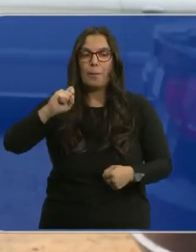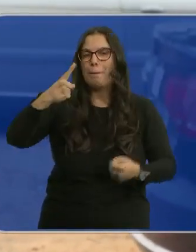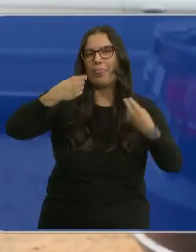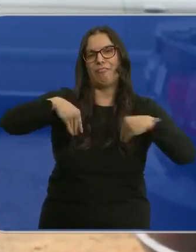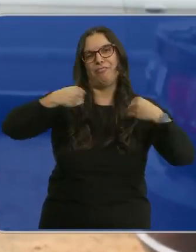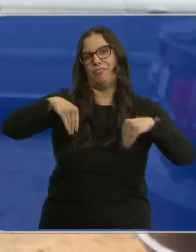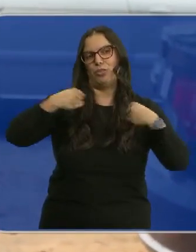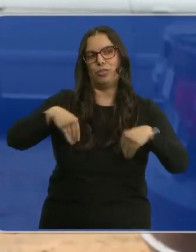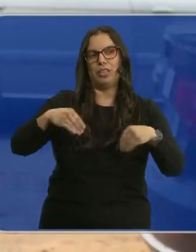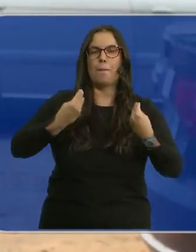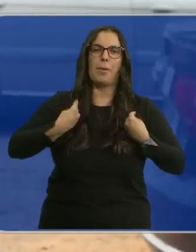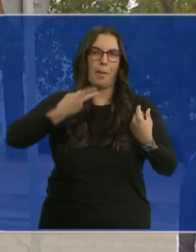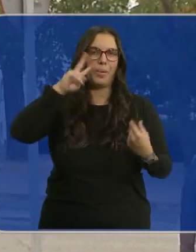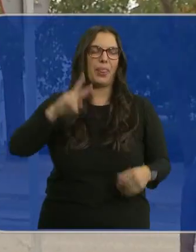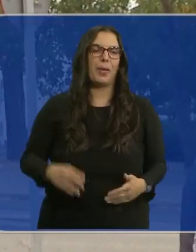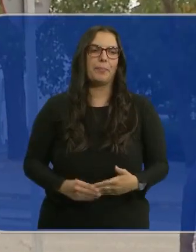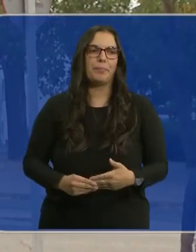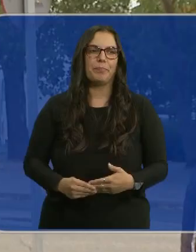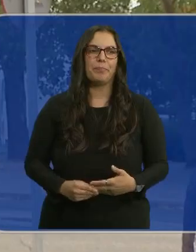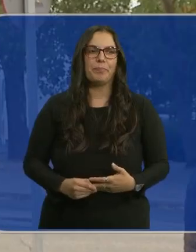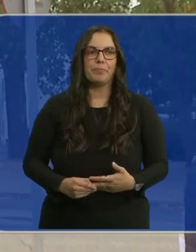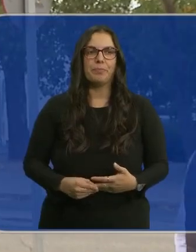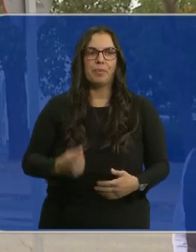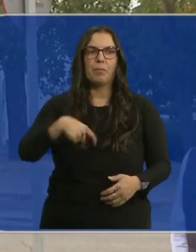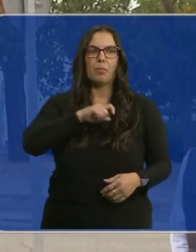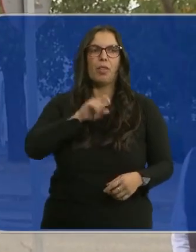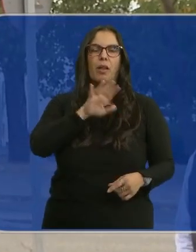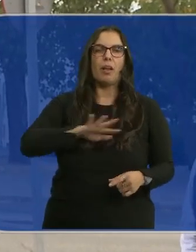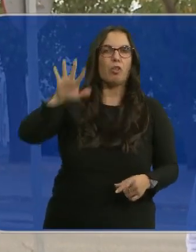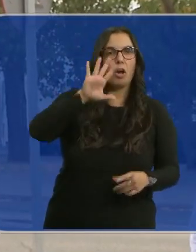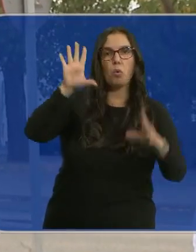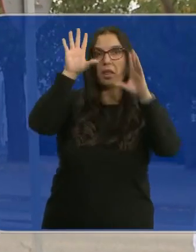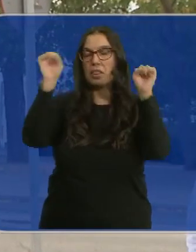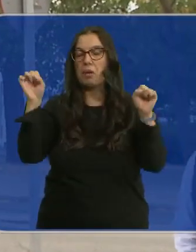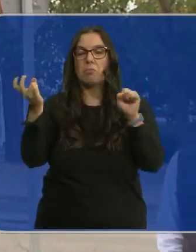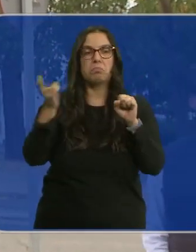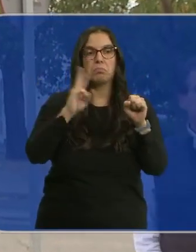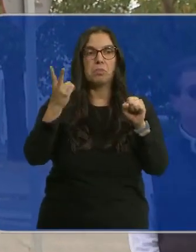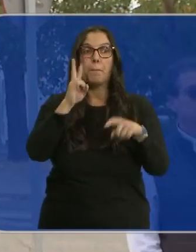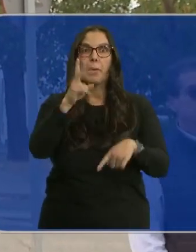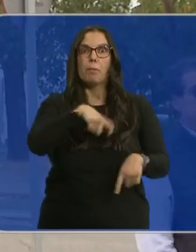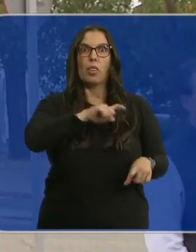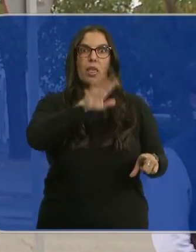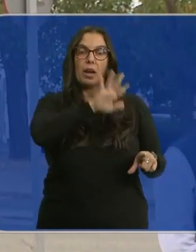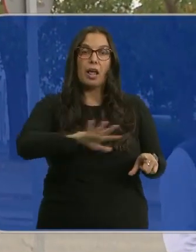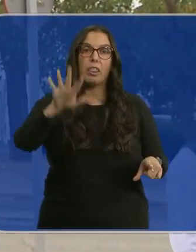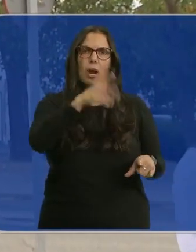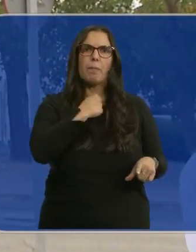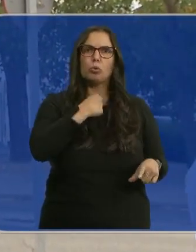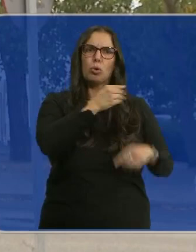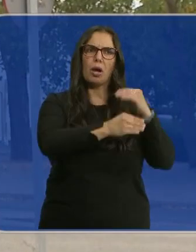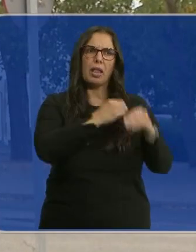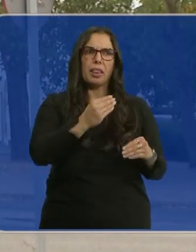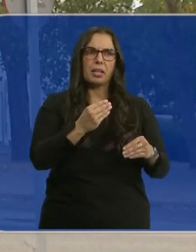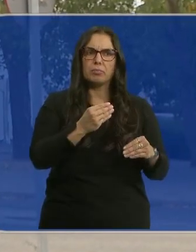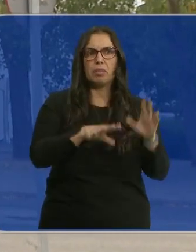todo disfrutar y vivir la experiencia. En mi pueblo no había Policía Nacional, había Guardia Civil, y cuando vi la Policía Nacional pues me gustó lo que hacía y demás